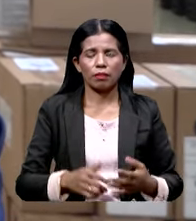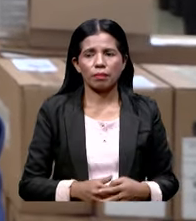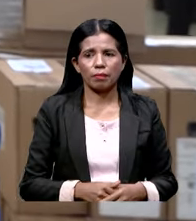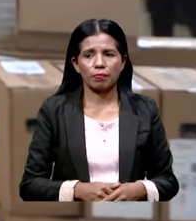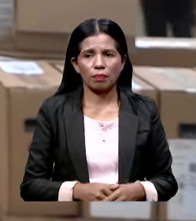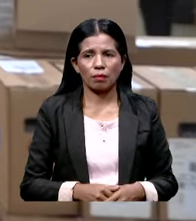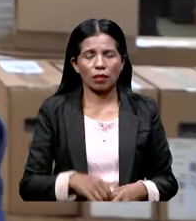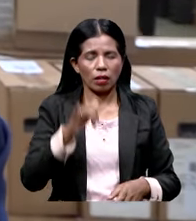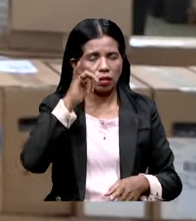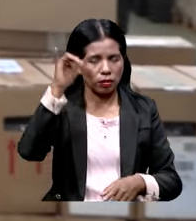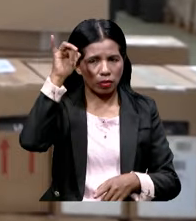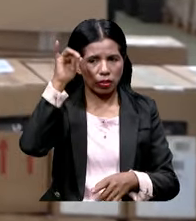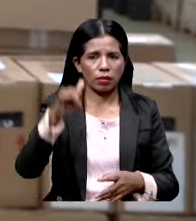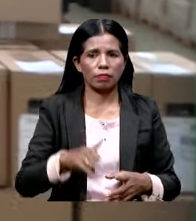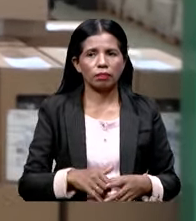Orsek,